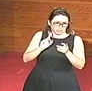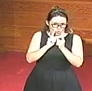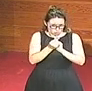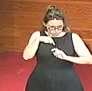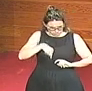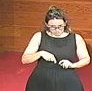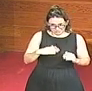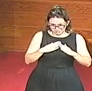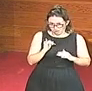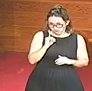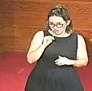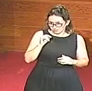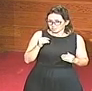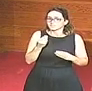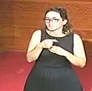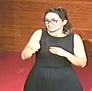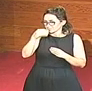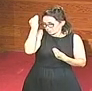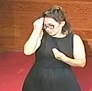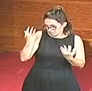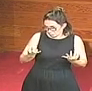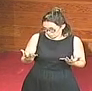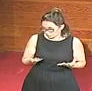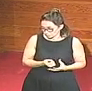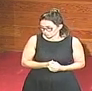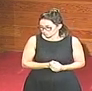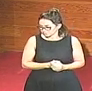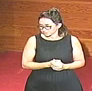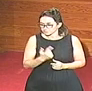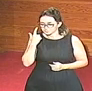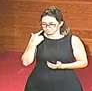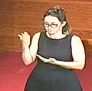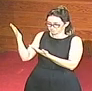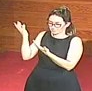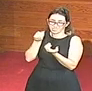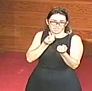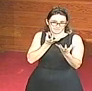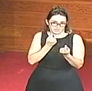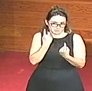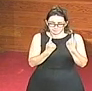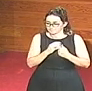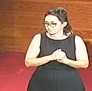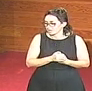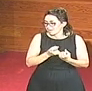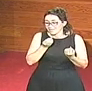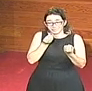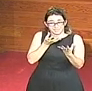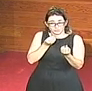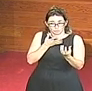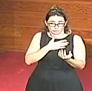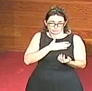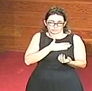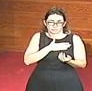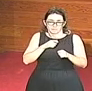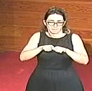¿no? Bueno, antes de nada, aquí tenemos algunas cifras. Estos son datos que he cogido de la